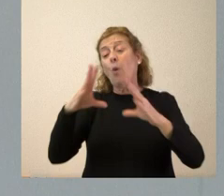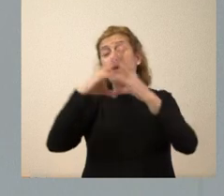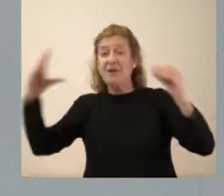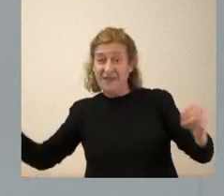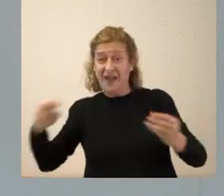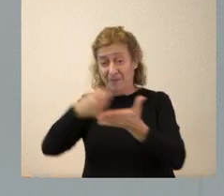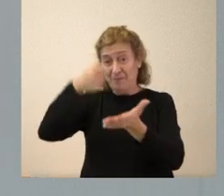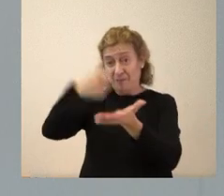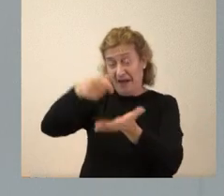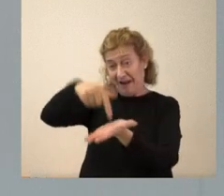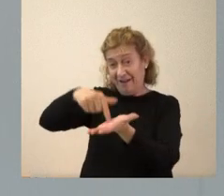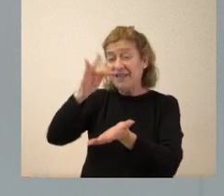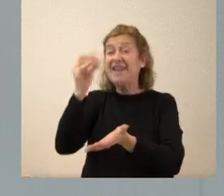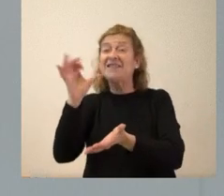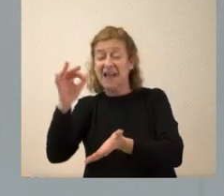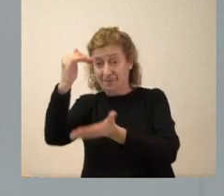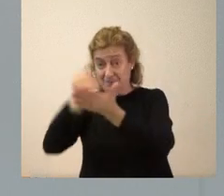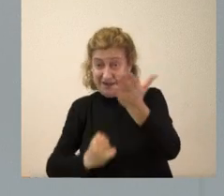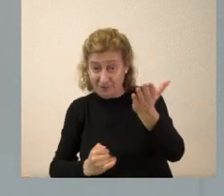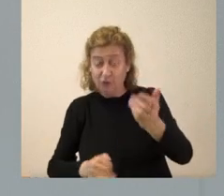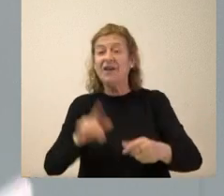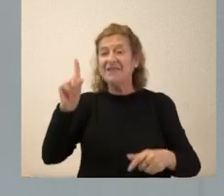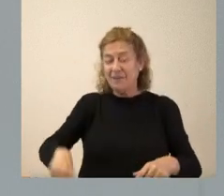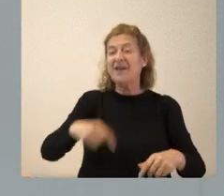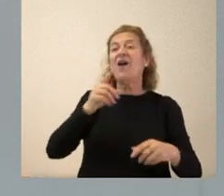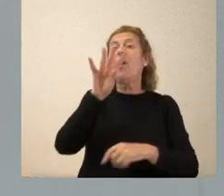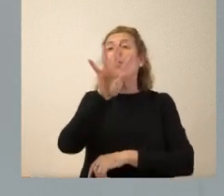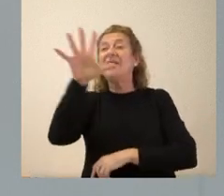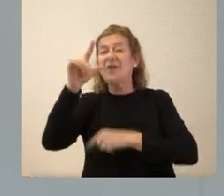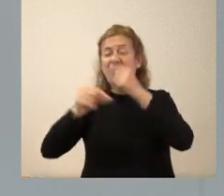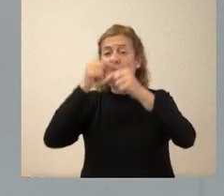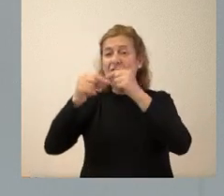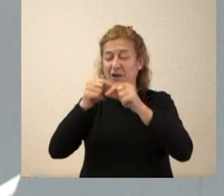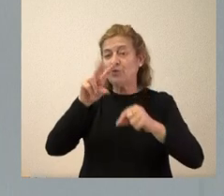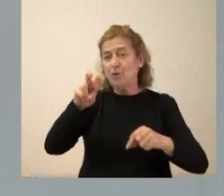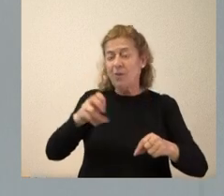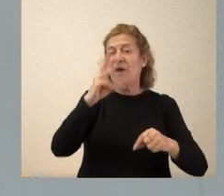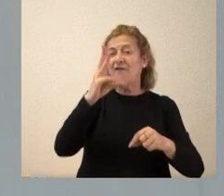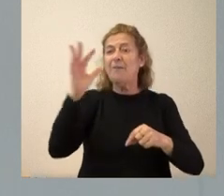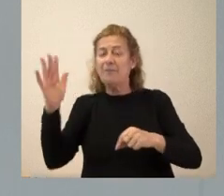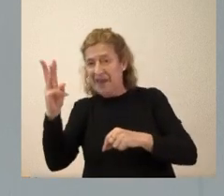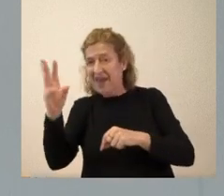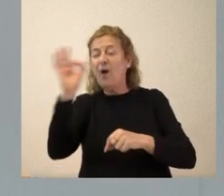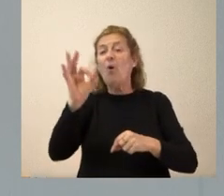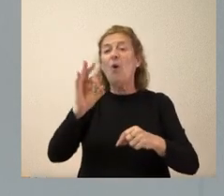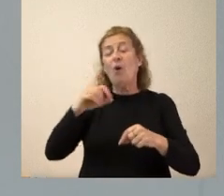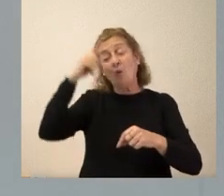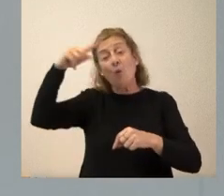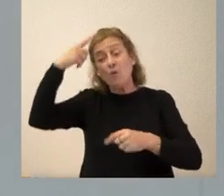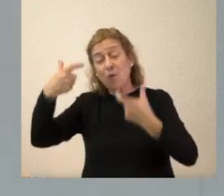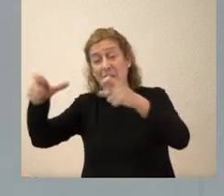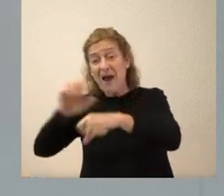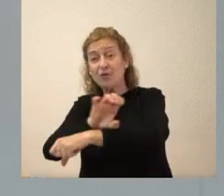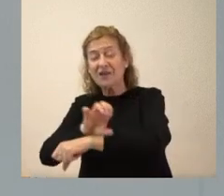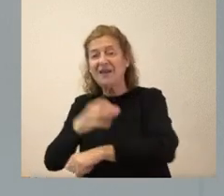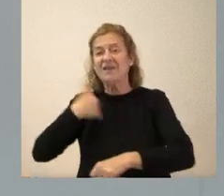en nuestra comunidad Autónoma la implantación de 45 ciclos de fp o en el ámbito de la consejería de cultura que por primera vez